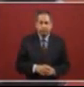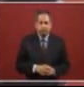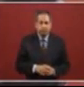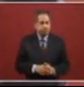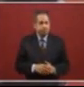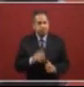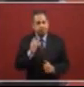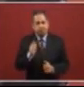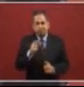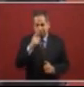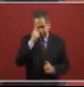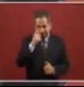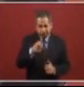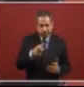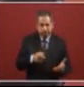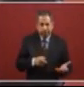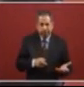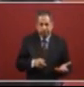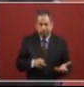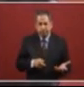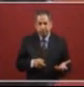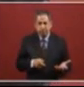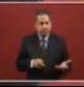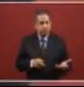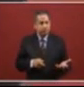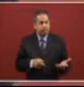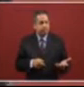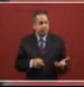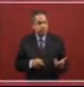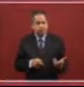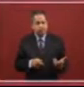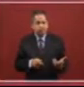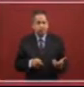píldoras que sirven para